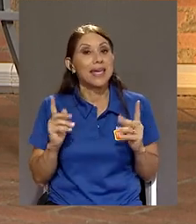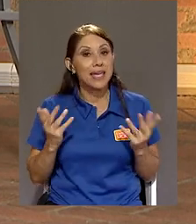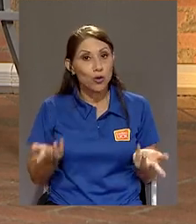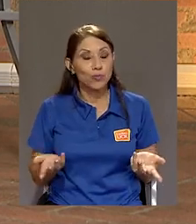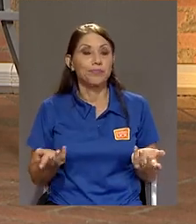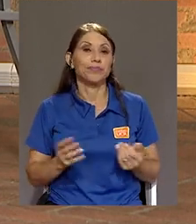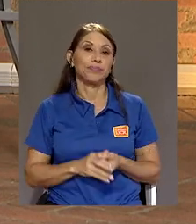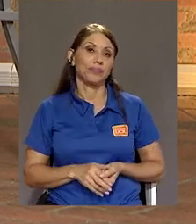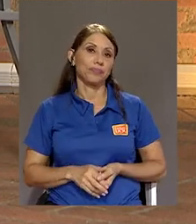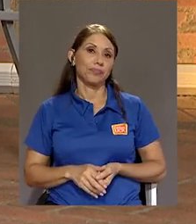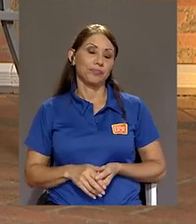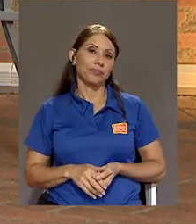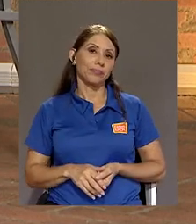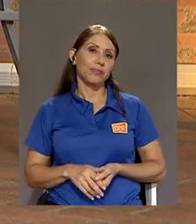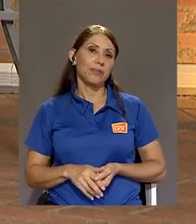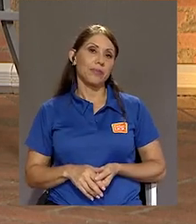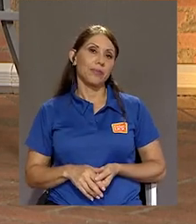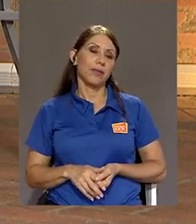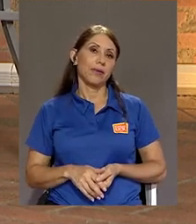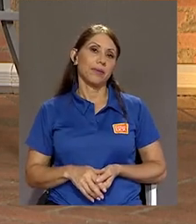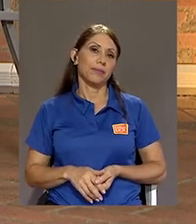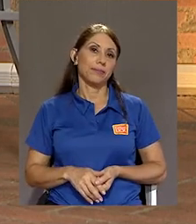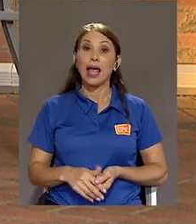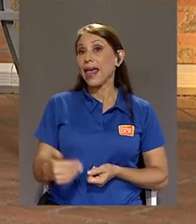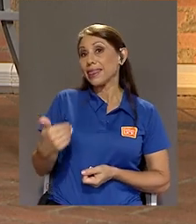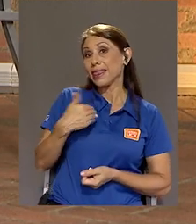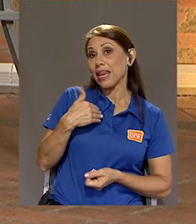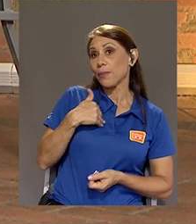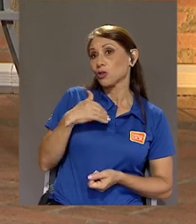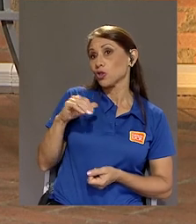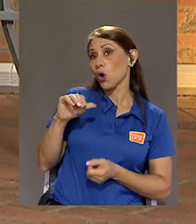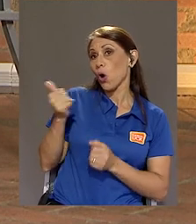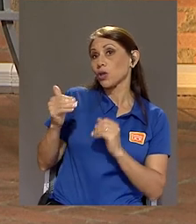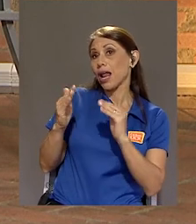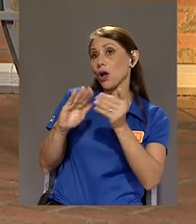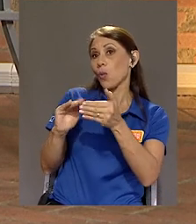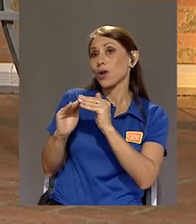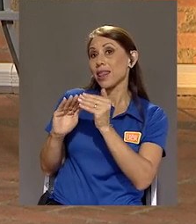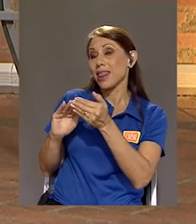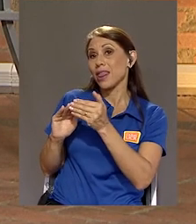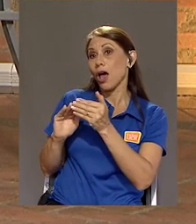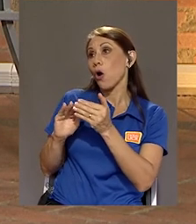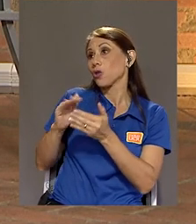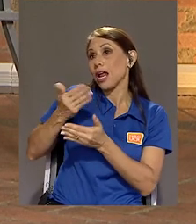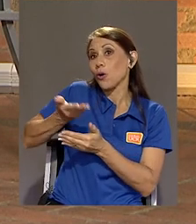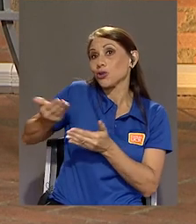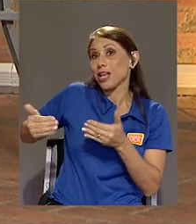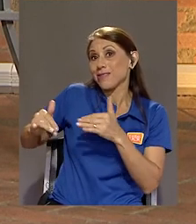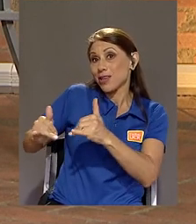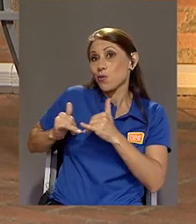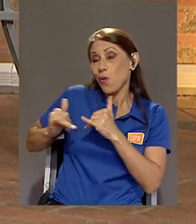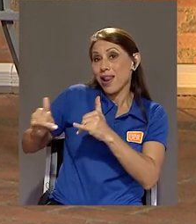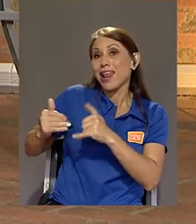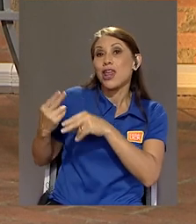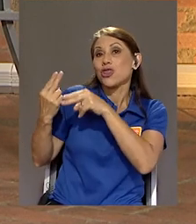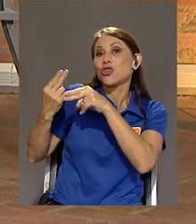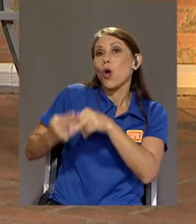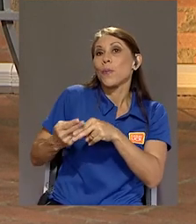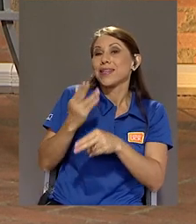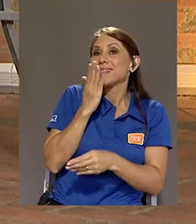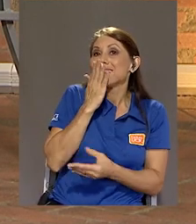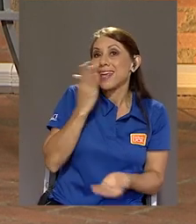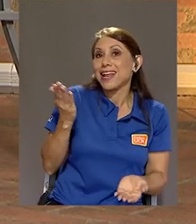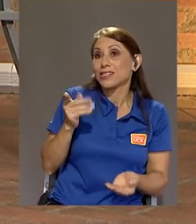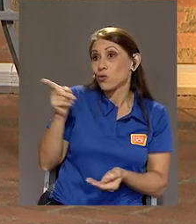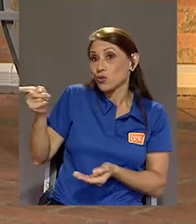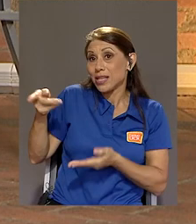tenemos otra comunidad. nombres indígenas, en usted en el caso